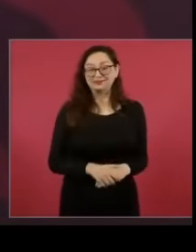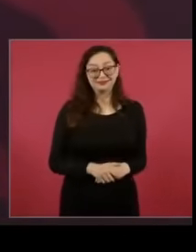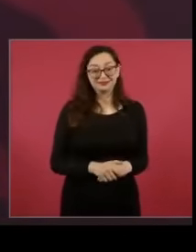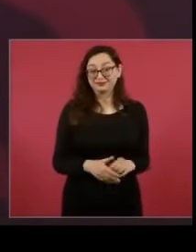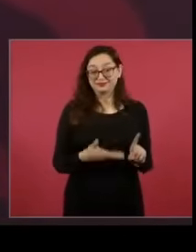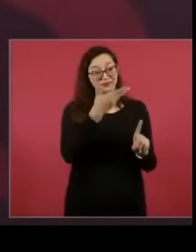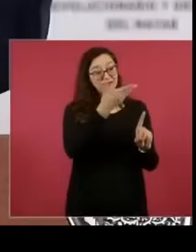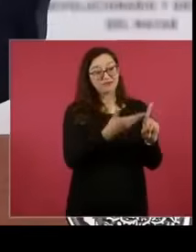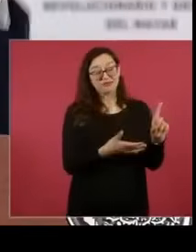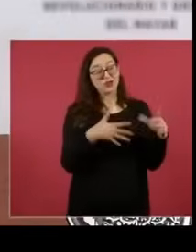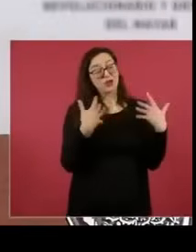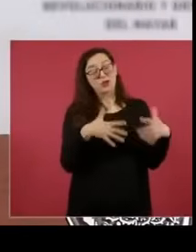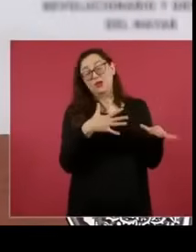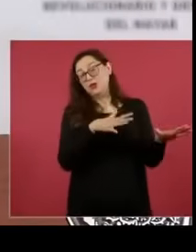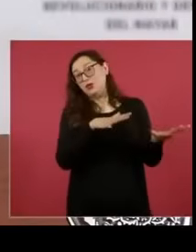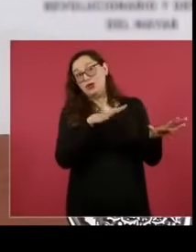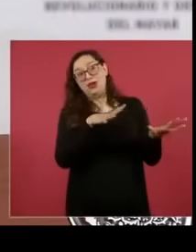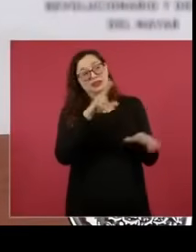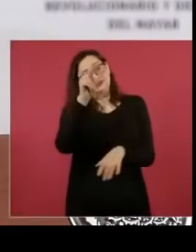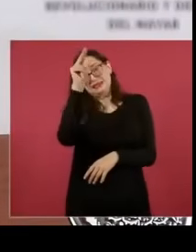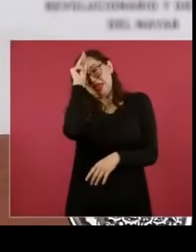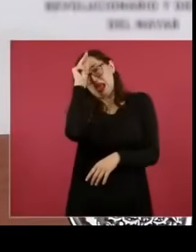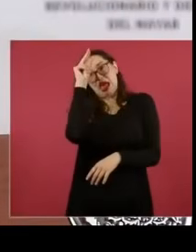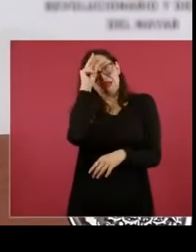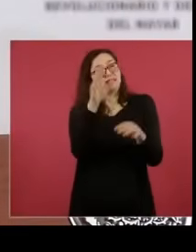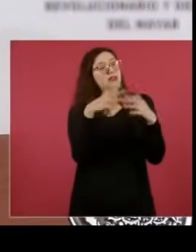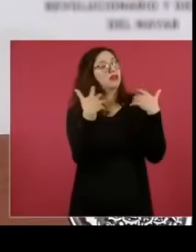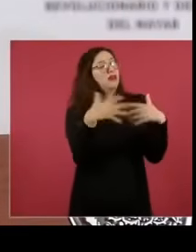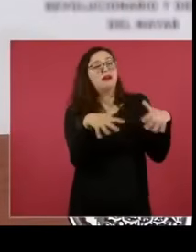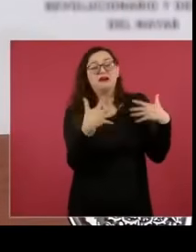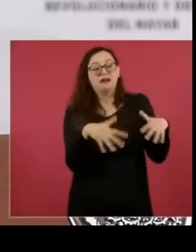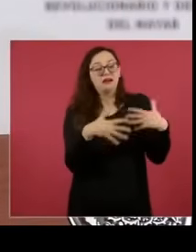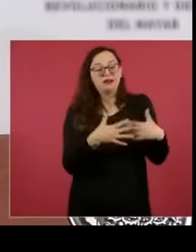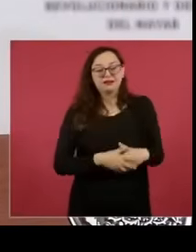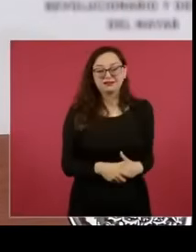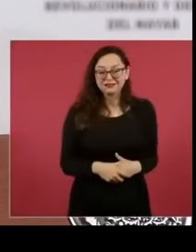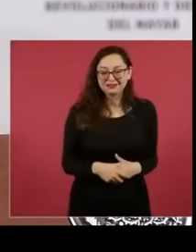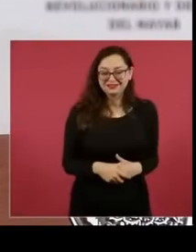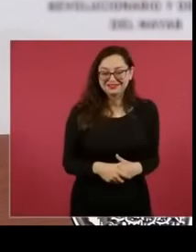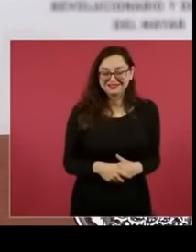Hombre tan inteligente, ¿no? Imagínense